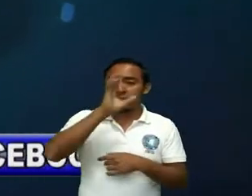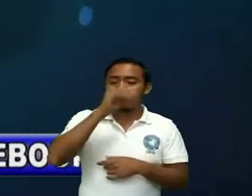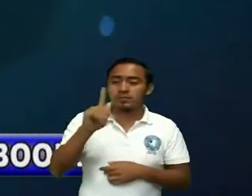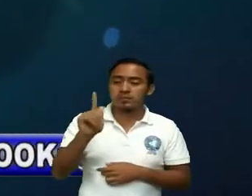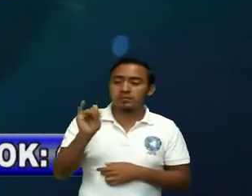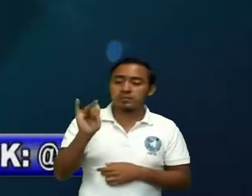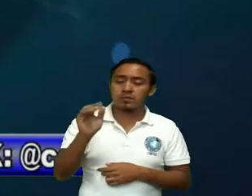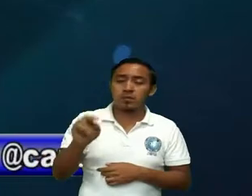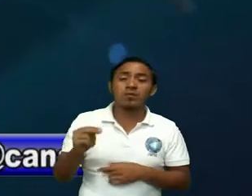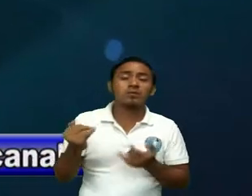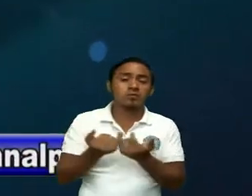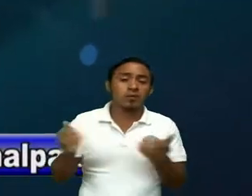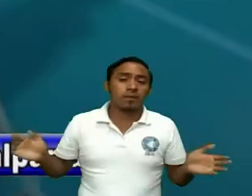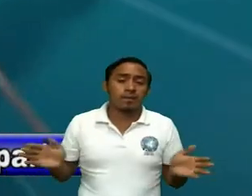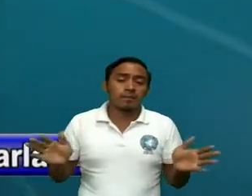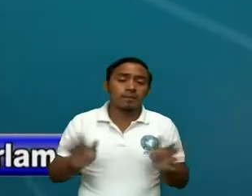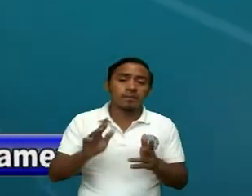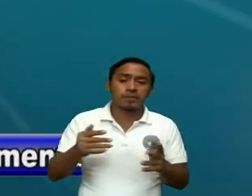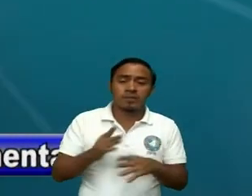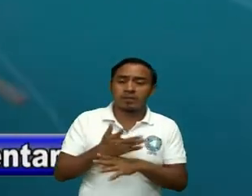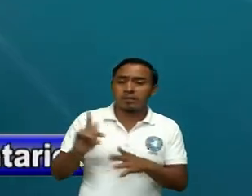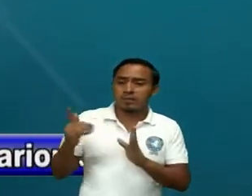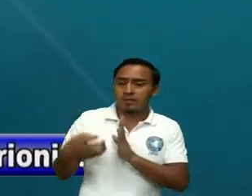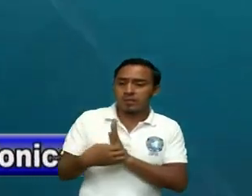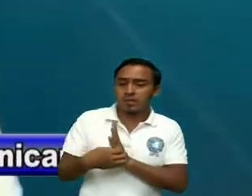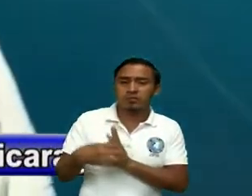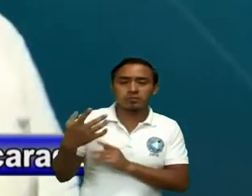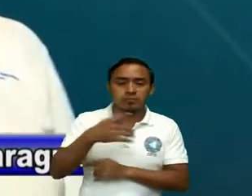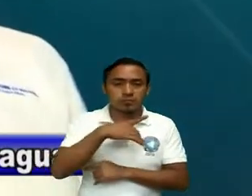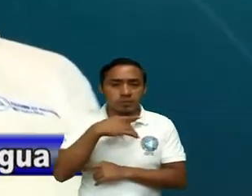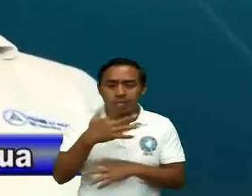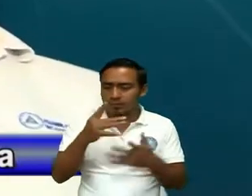un stand promocionando tecnología de realidad virtual.